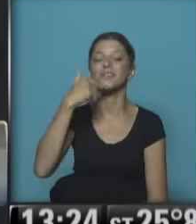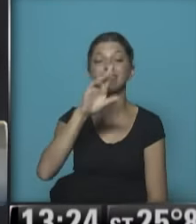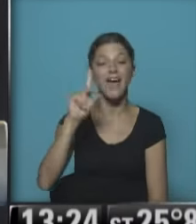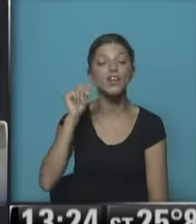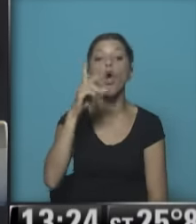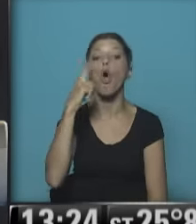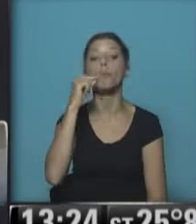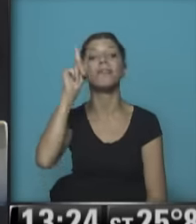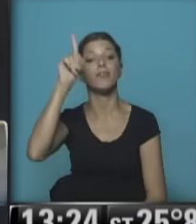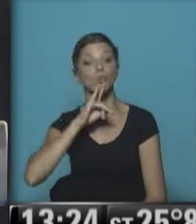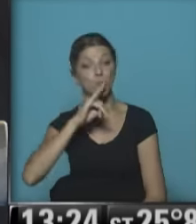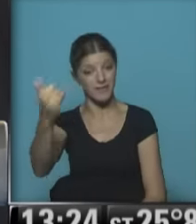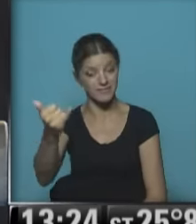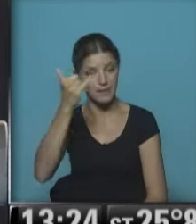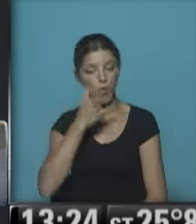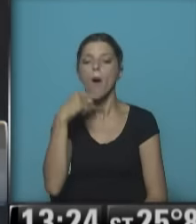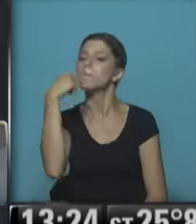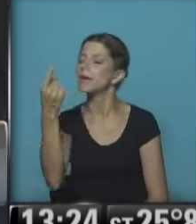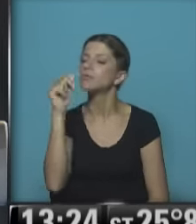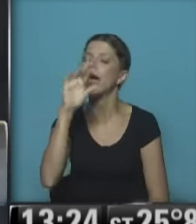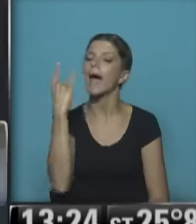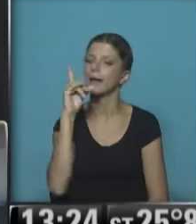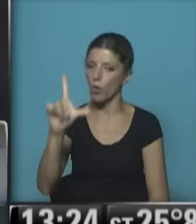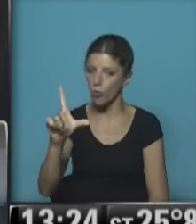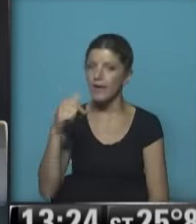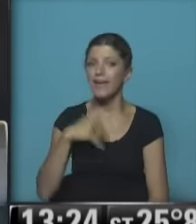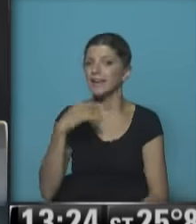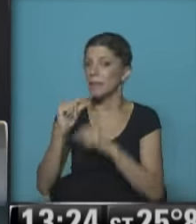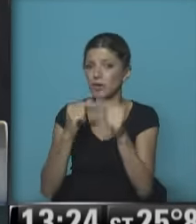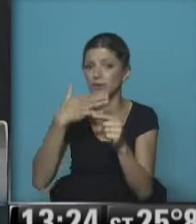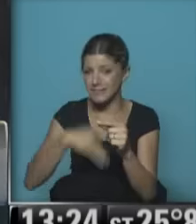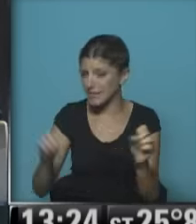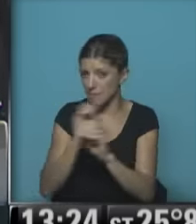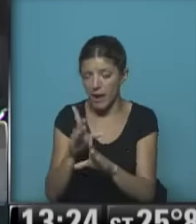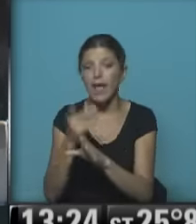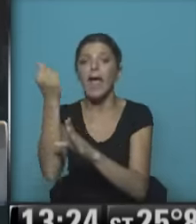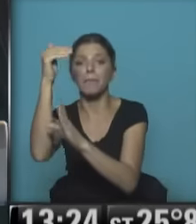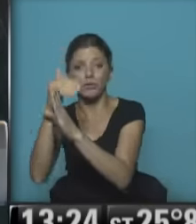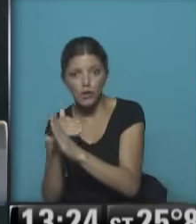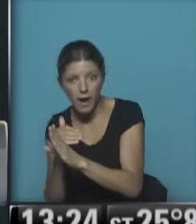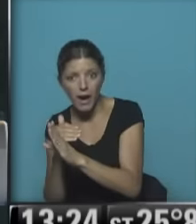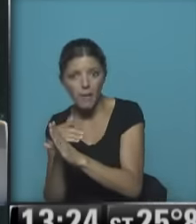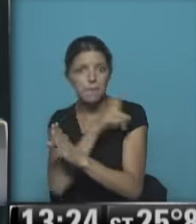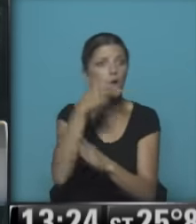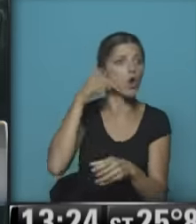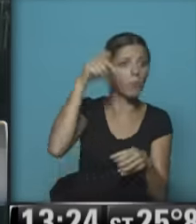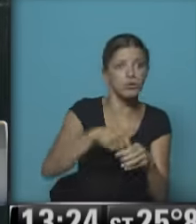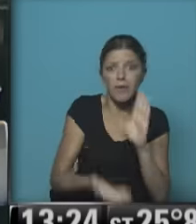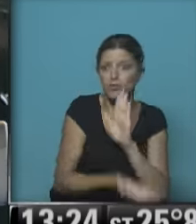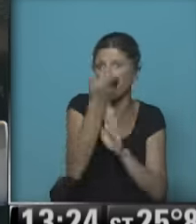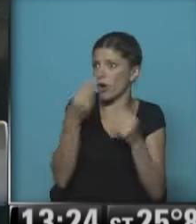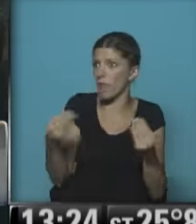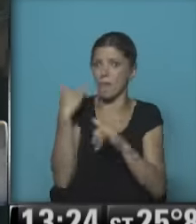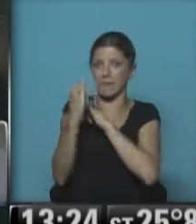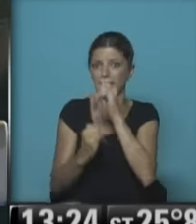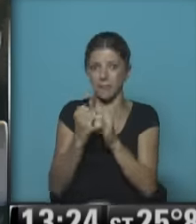Tucumán se comunicó con nosotros. Una pregunta para Raúl de la Torre. Dice que cada vez entiende menos. El petróleo baja y el combustible sube. ¿Cómo se explica esto? Rulo dice. ¿Qué